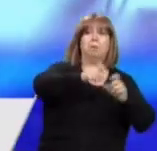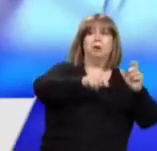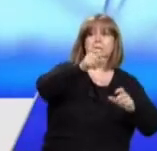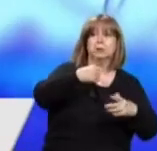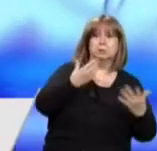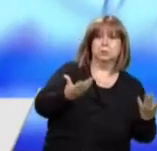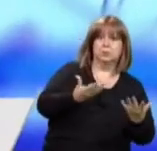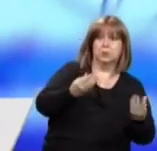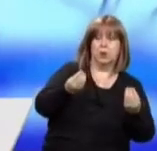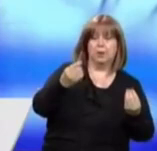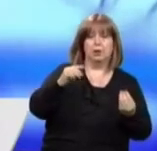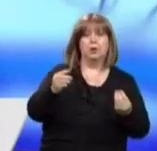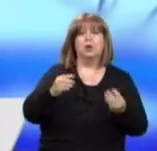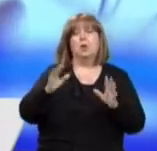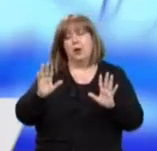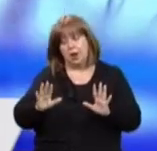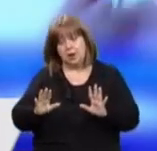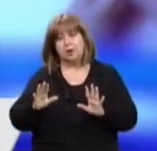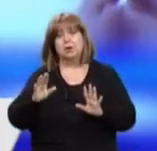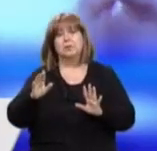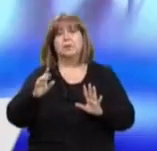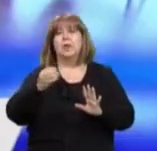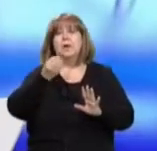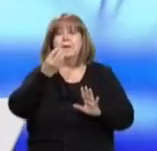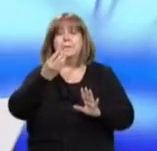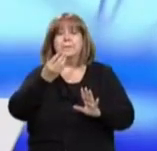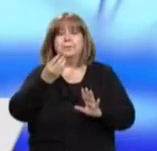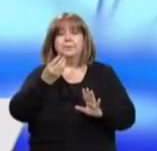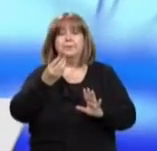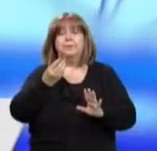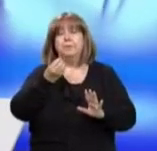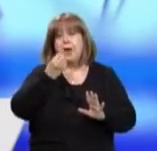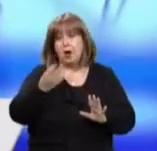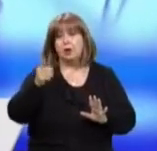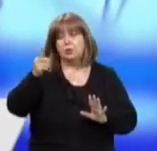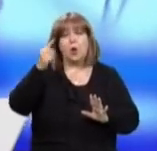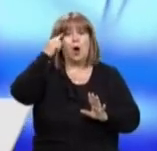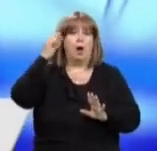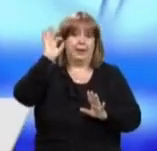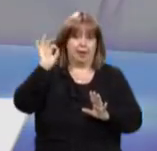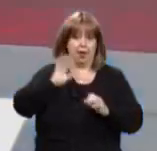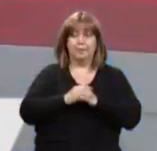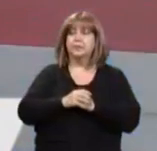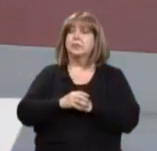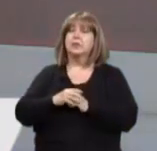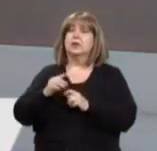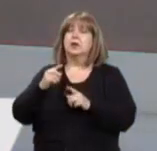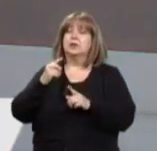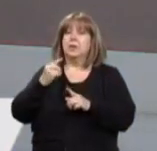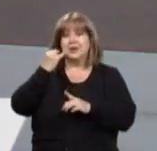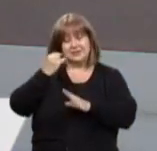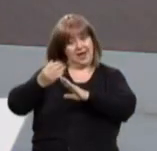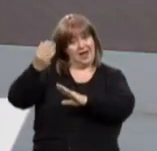en on, que sean explícitos. Bien. Y no que lo escondan. Es más, es conveniente saberlo y no ocultarlo. De Benedicto XVI habló, porque era la